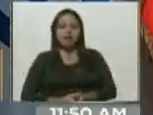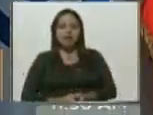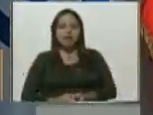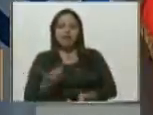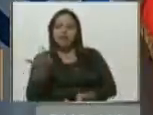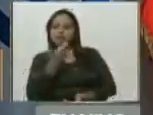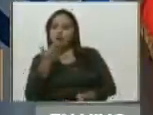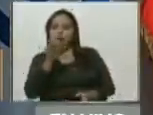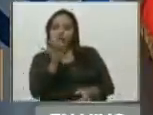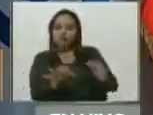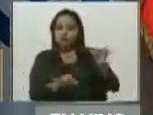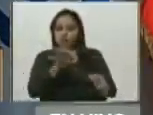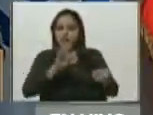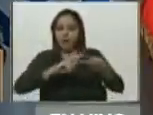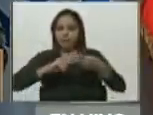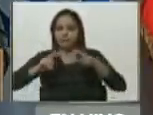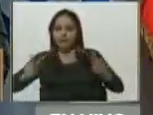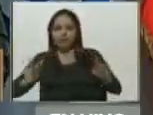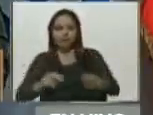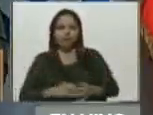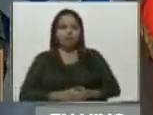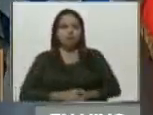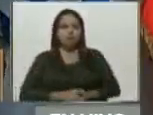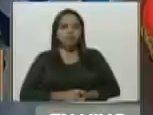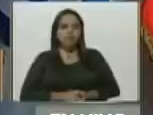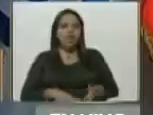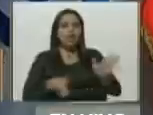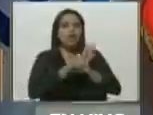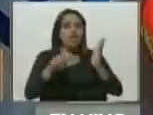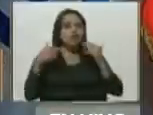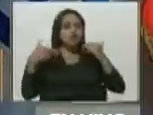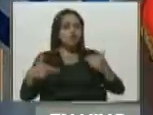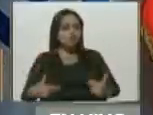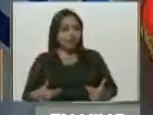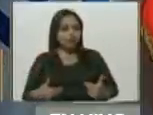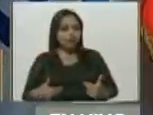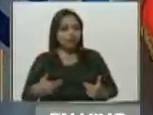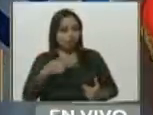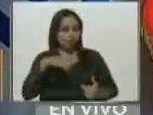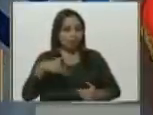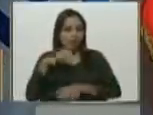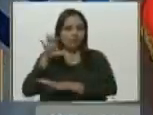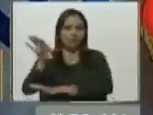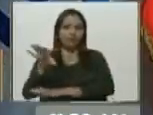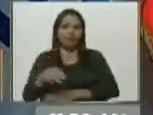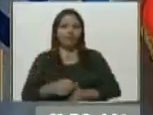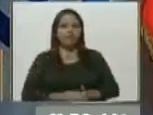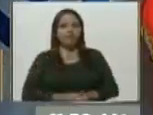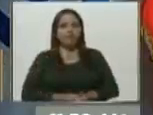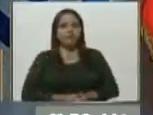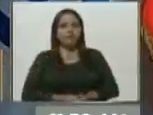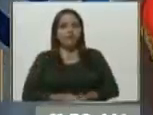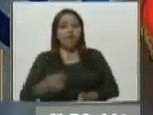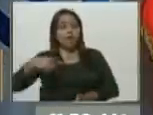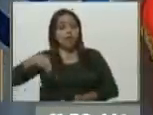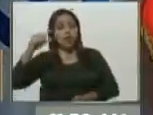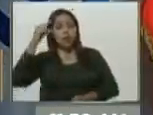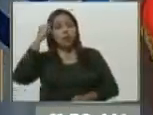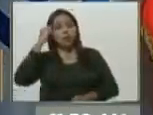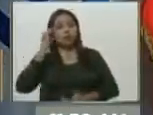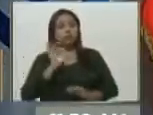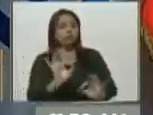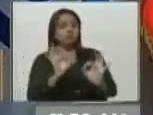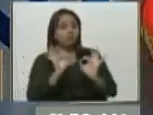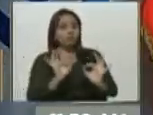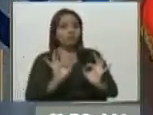justicia, en pro de la paz, en pro de los derechos humanos de nuestra patria. Y el día de hoy